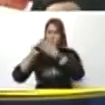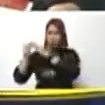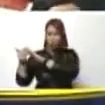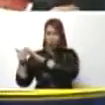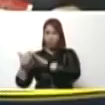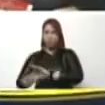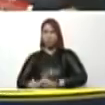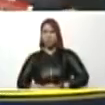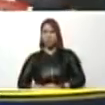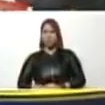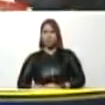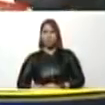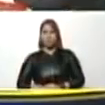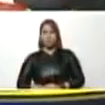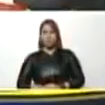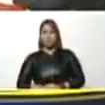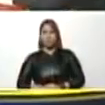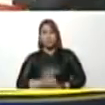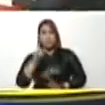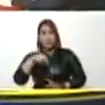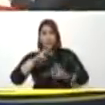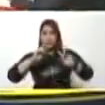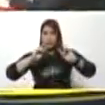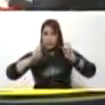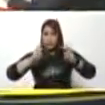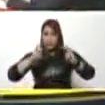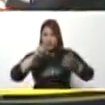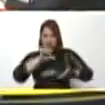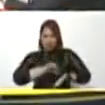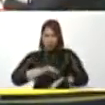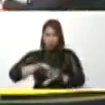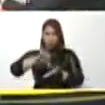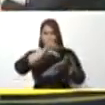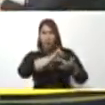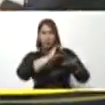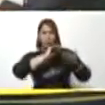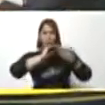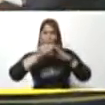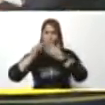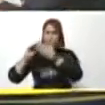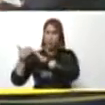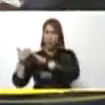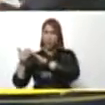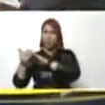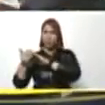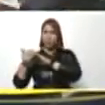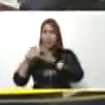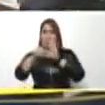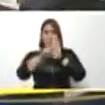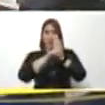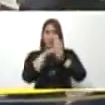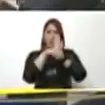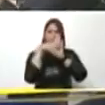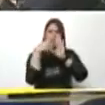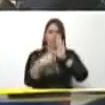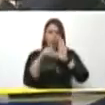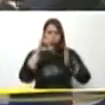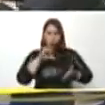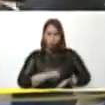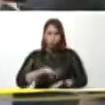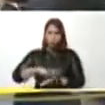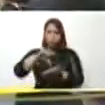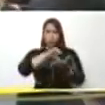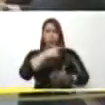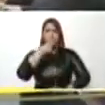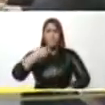¿verdad? Todo el tema de las ciudades comunales, la ley del derecho a la ciudad, que me ha dicho el doctor